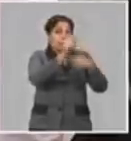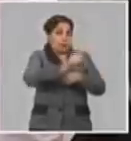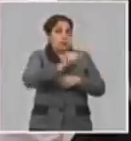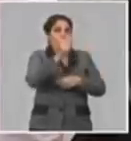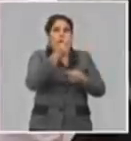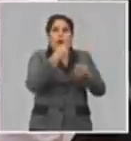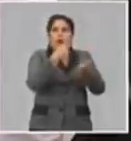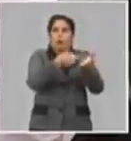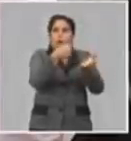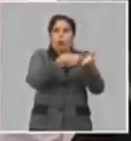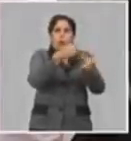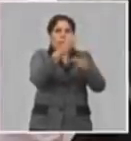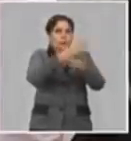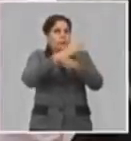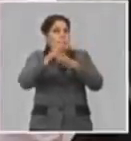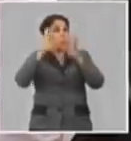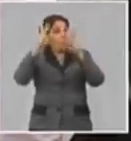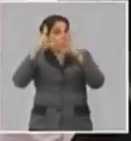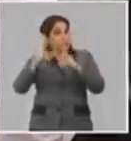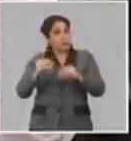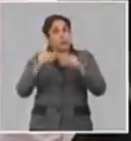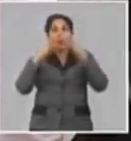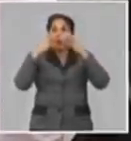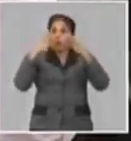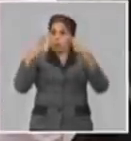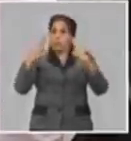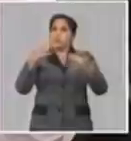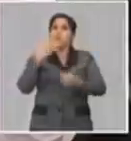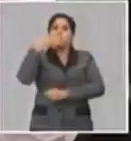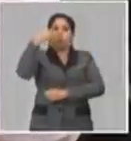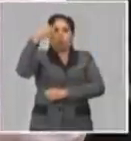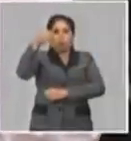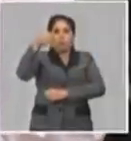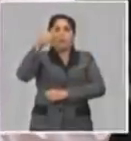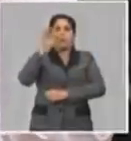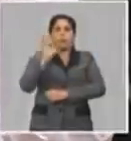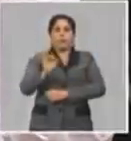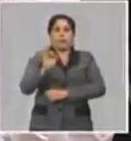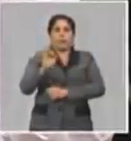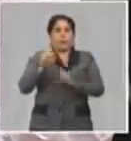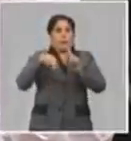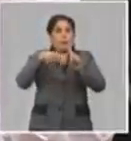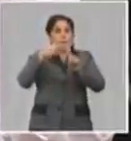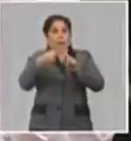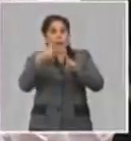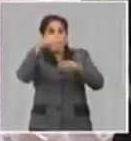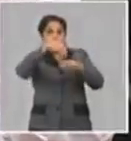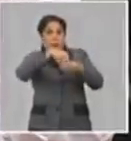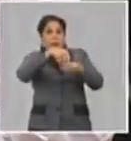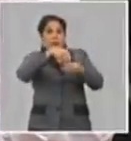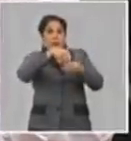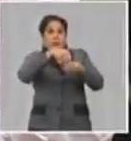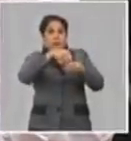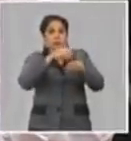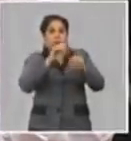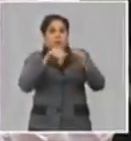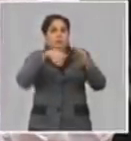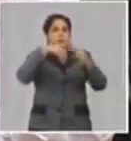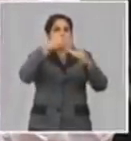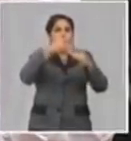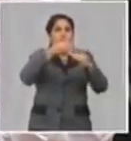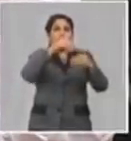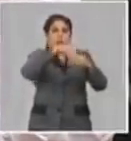obstante, tenemos que decir que los resultados han sido satisfactorios a partir de sobrepasar los ingresos que teníamos